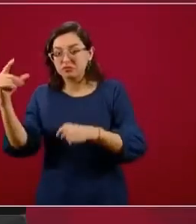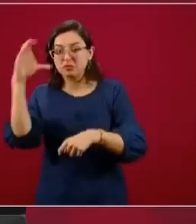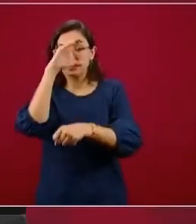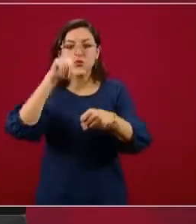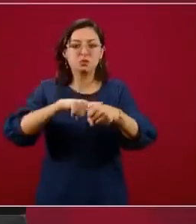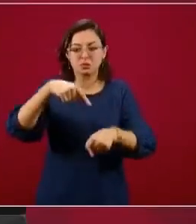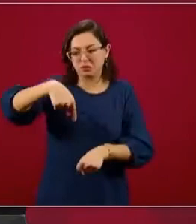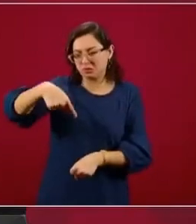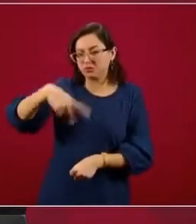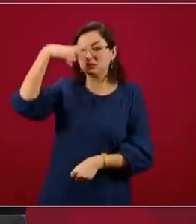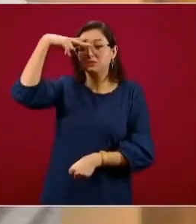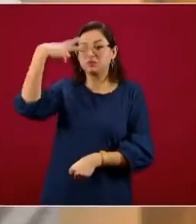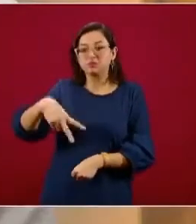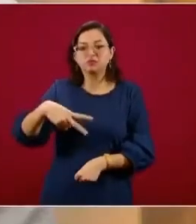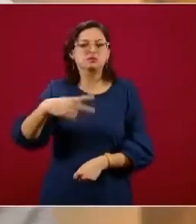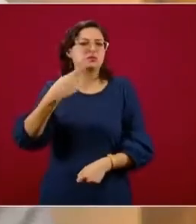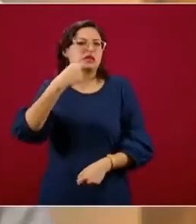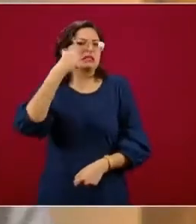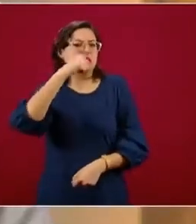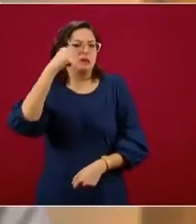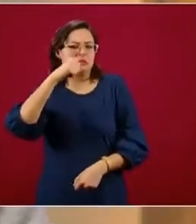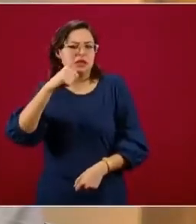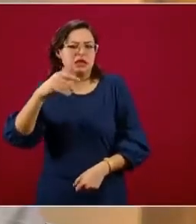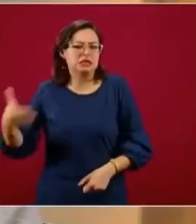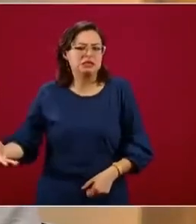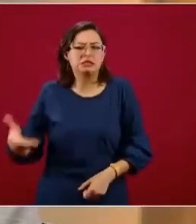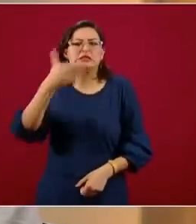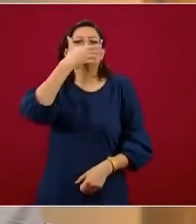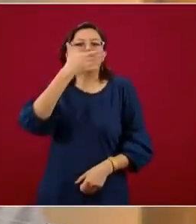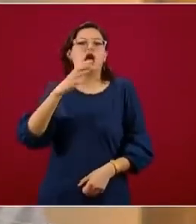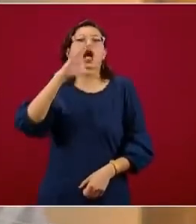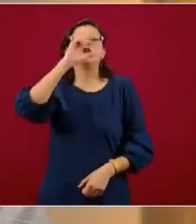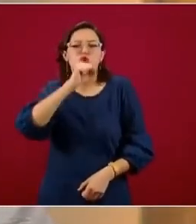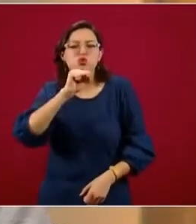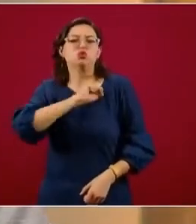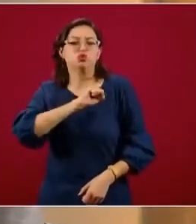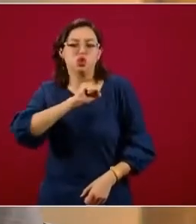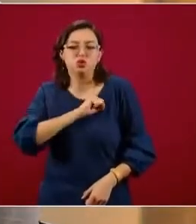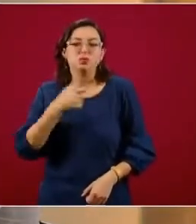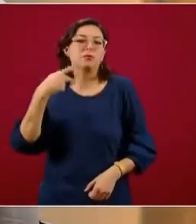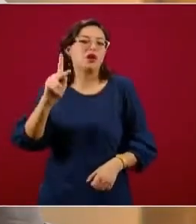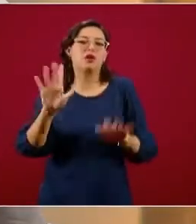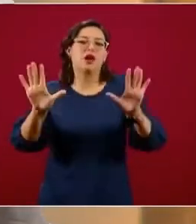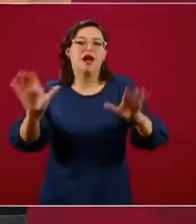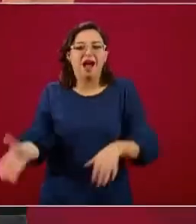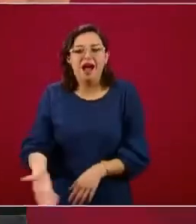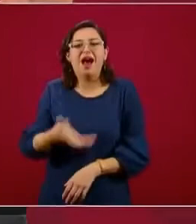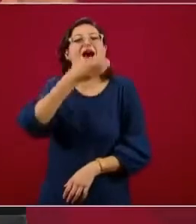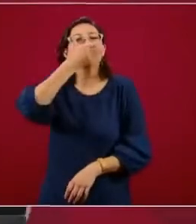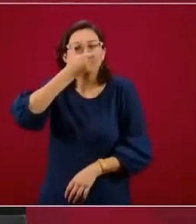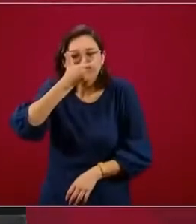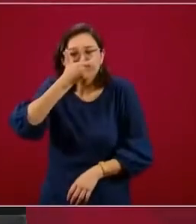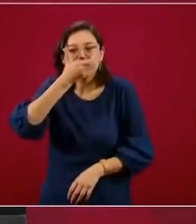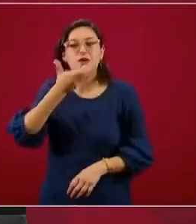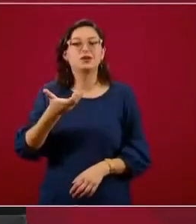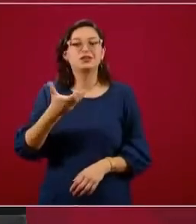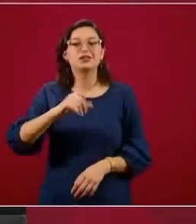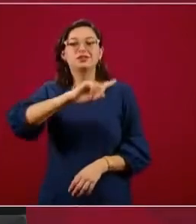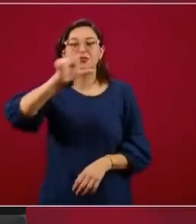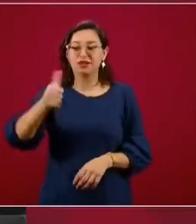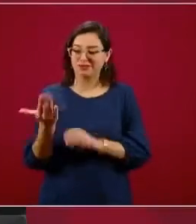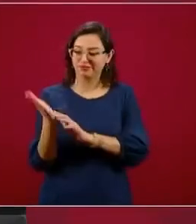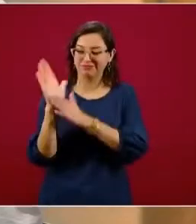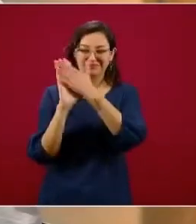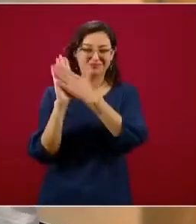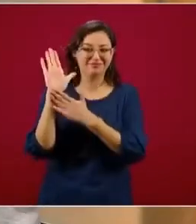la mexicana es común, se protege, se tapa el estornudo y la tos, pero es muy común que se utilicen las manos y al hacerlo,